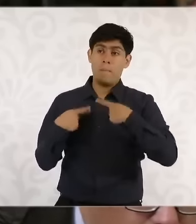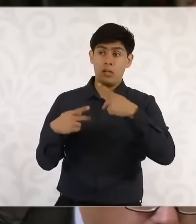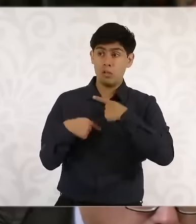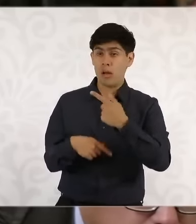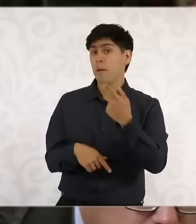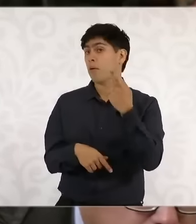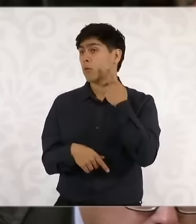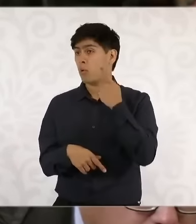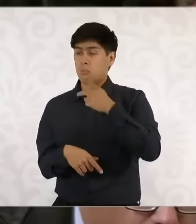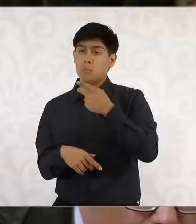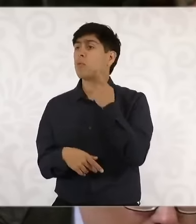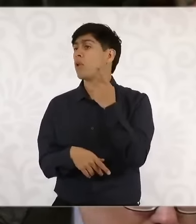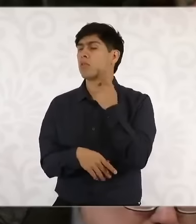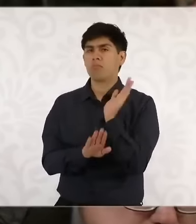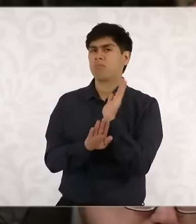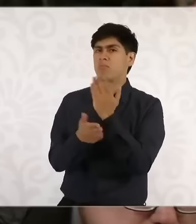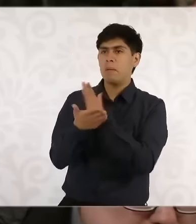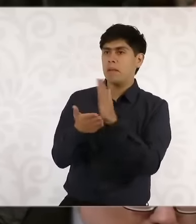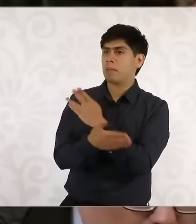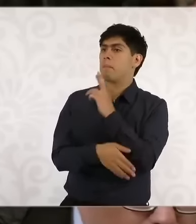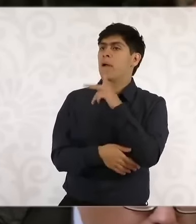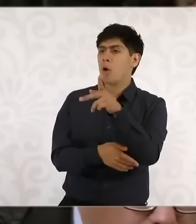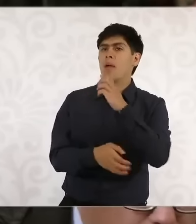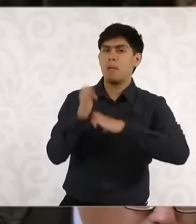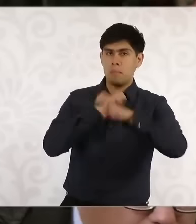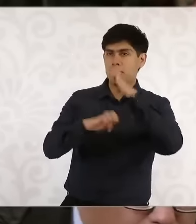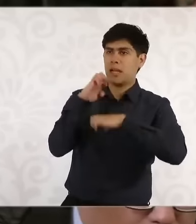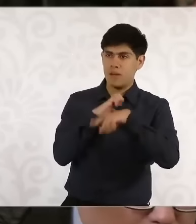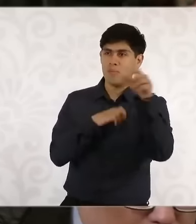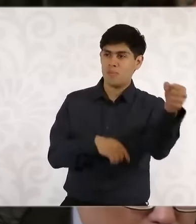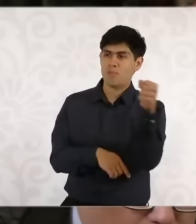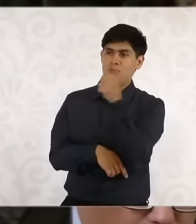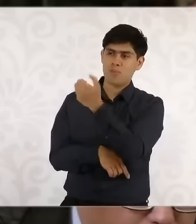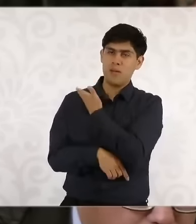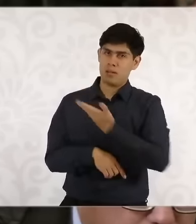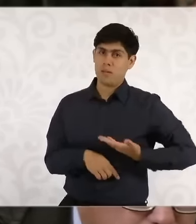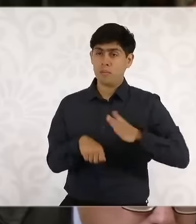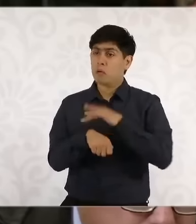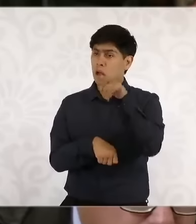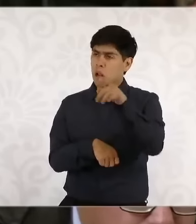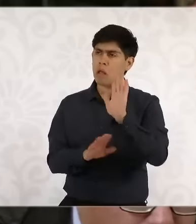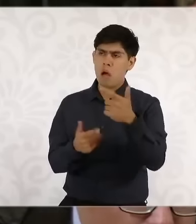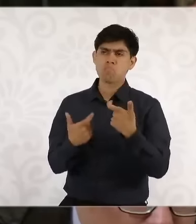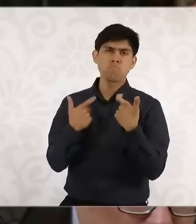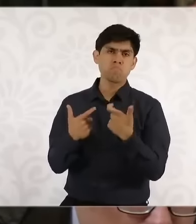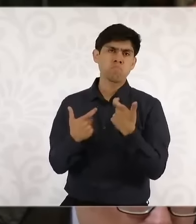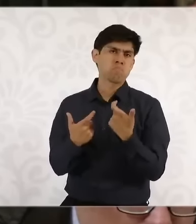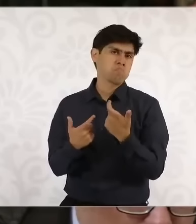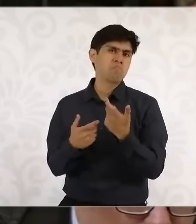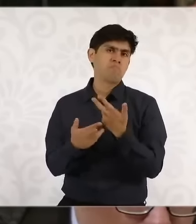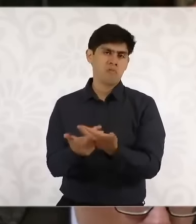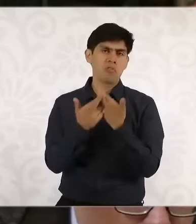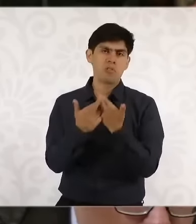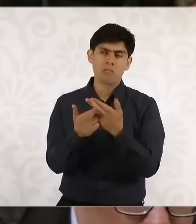empresario, porque ya tenía dinero y no iba a robar, según ellos, ¿no?